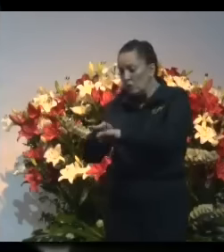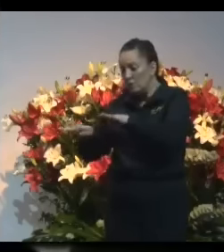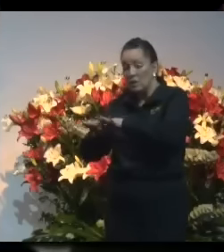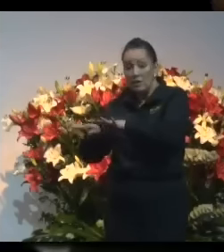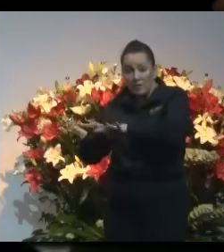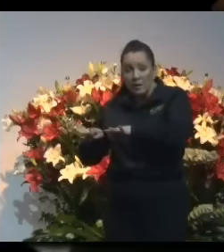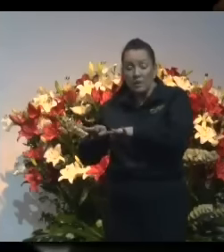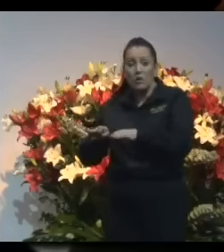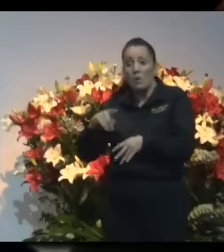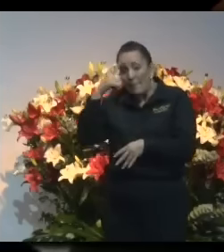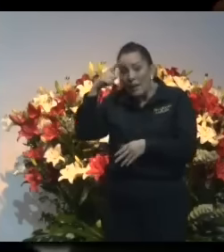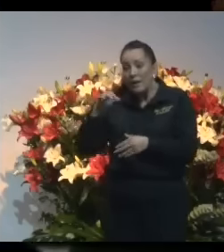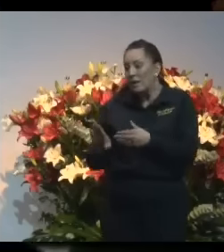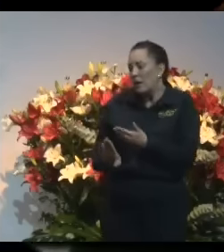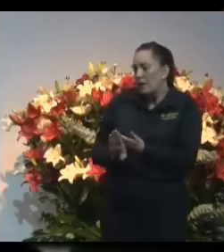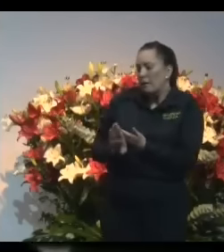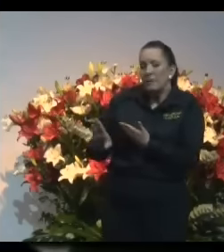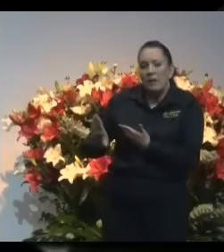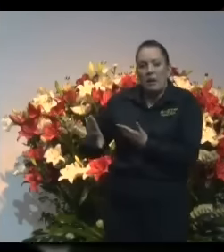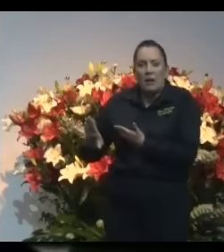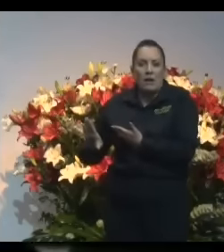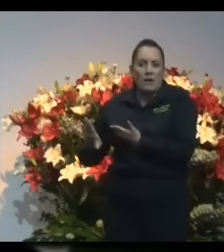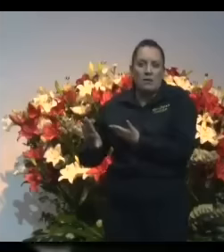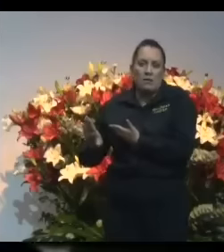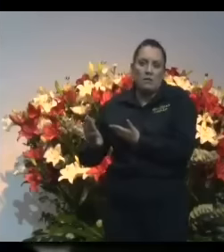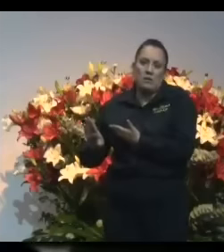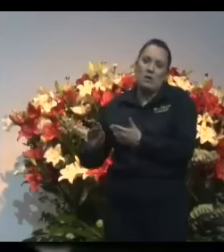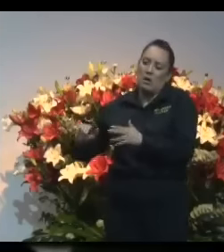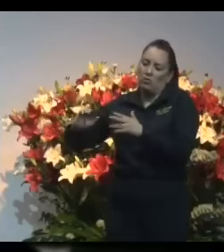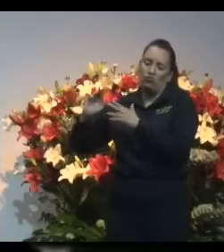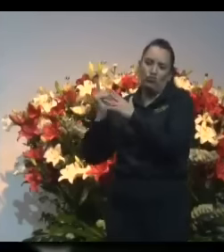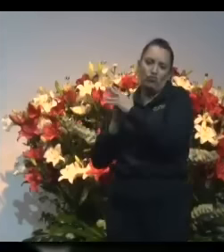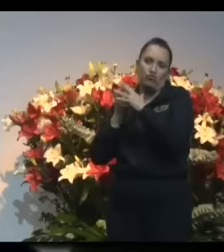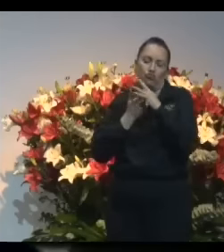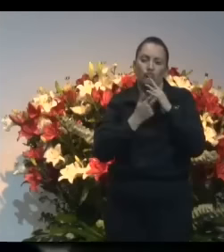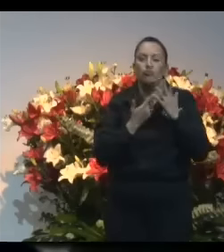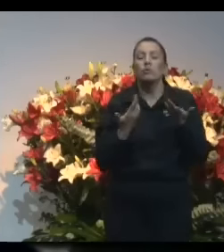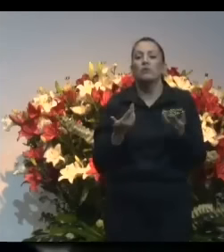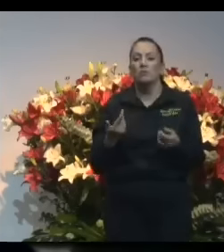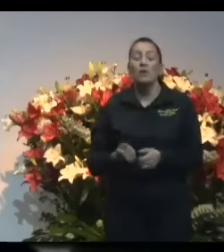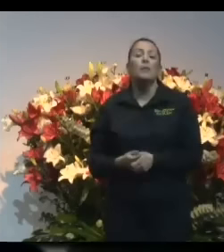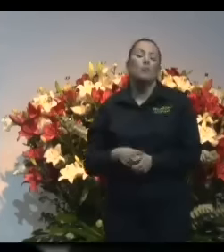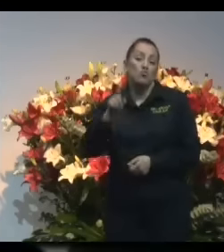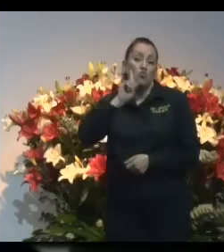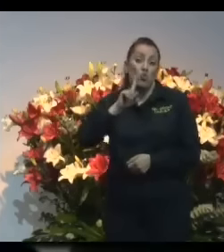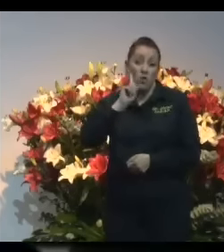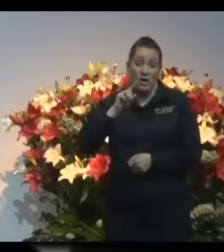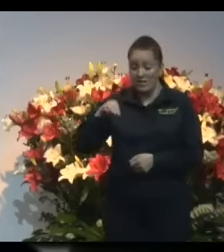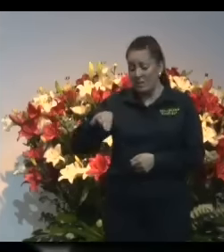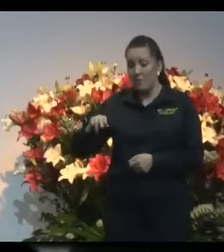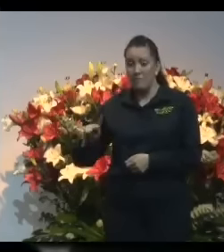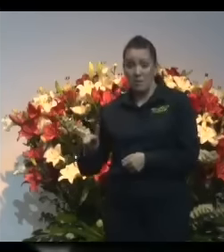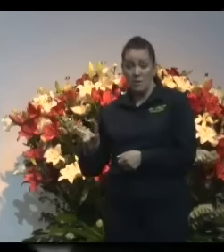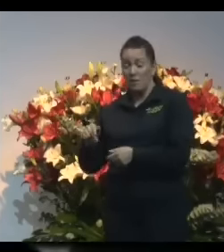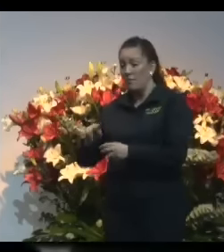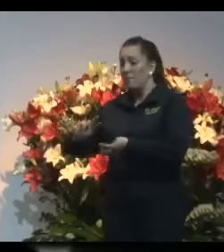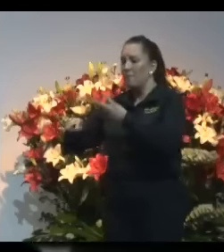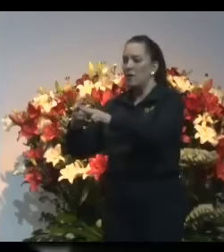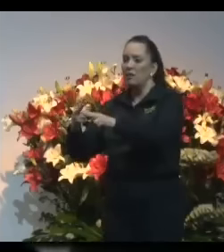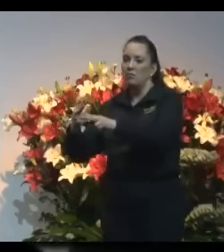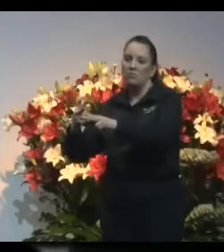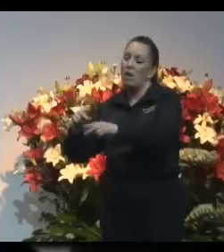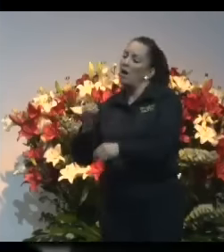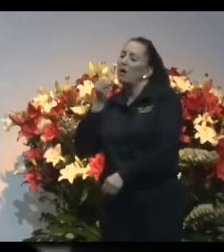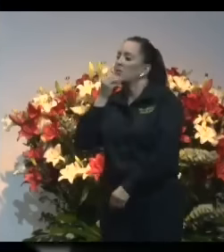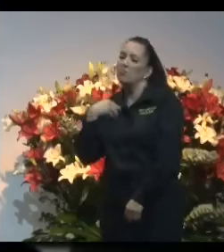separarse y evitar el feminicidio. Muchas de las mujeres que han ido a los ministerios públicos la regresan. Entonces, hay que trabajar con los